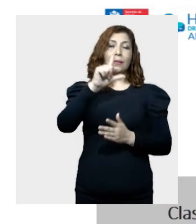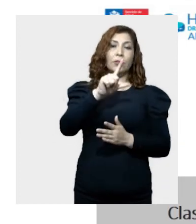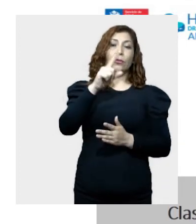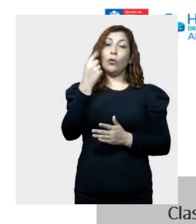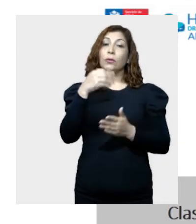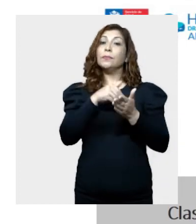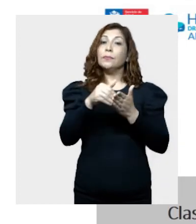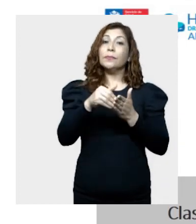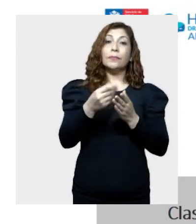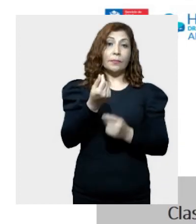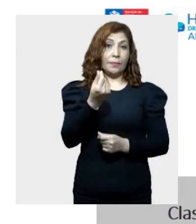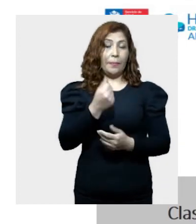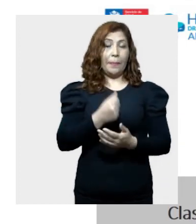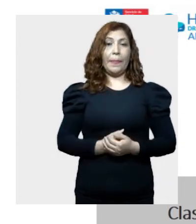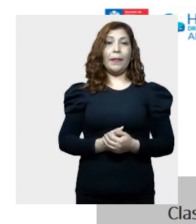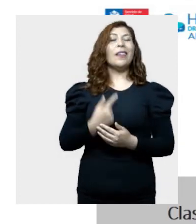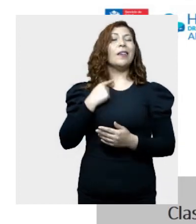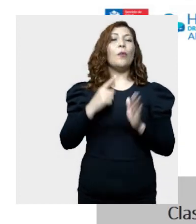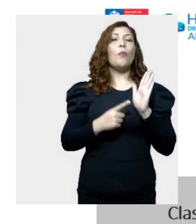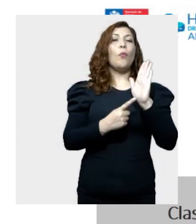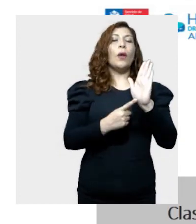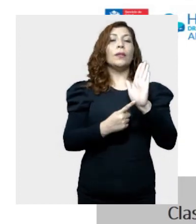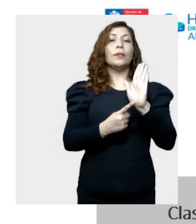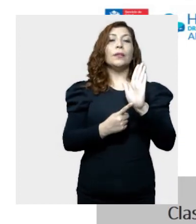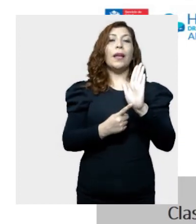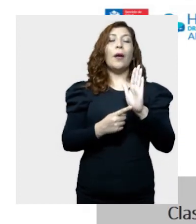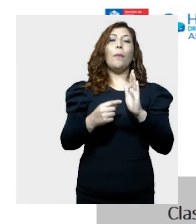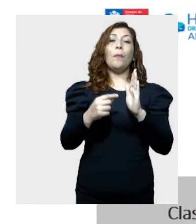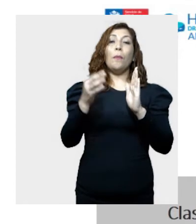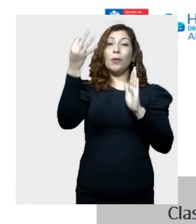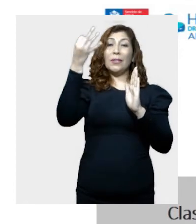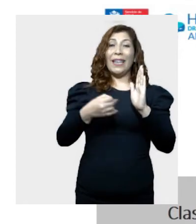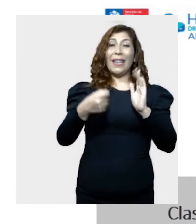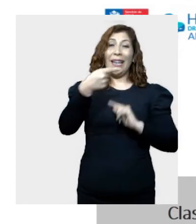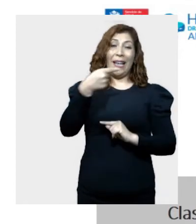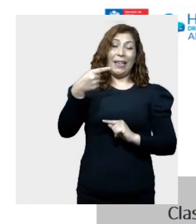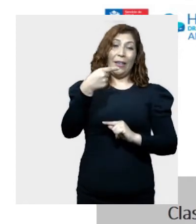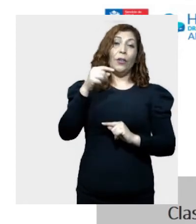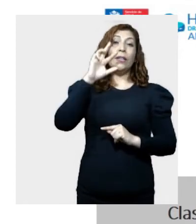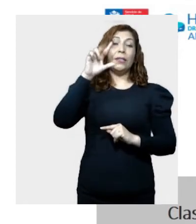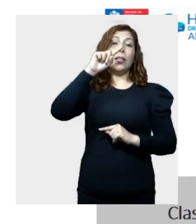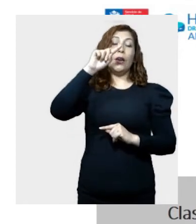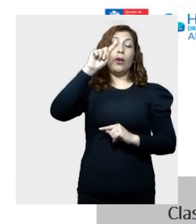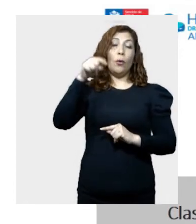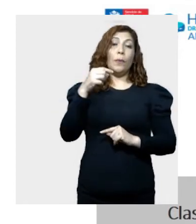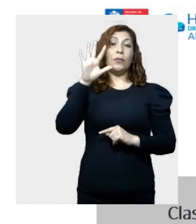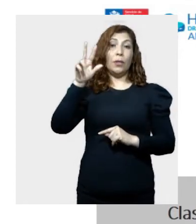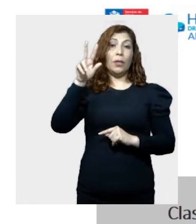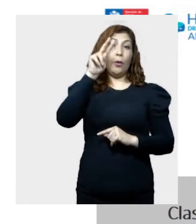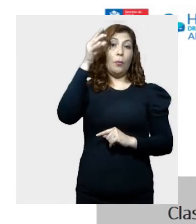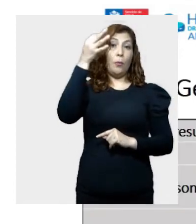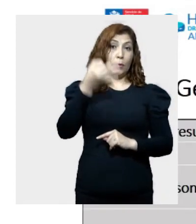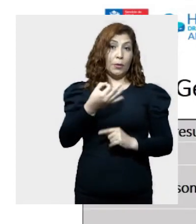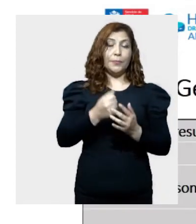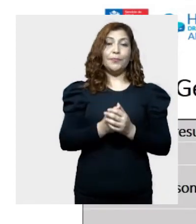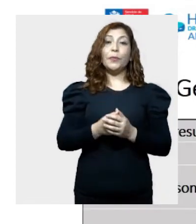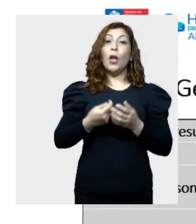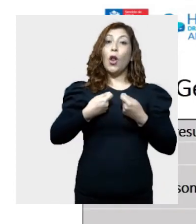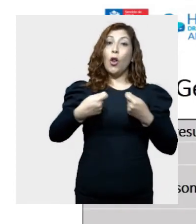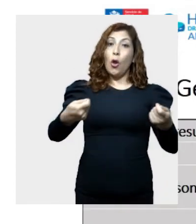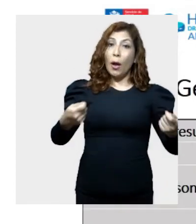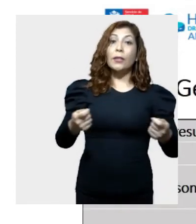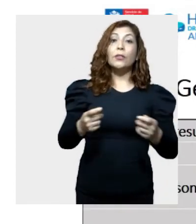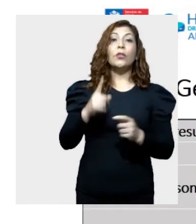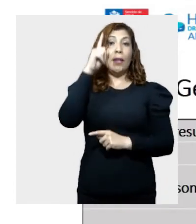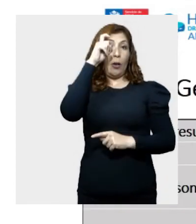240.711 millones de pesos, lo que representa un porcentaje negativo del 17,52%. En cuanto a los gastos de vengados